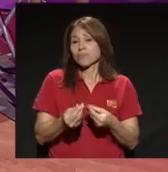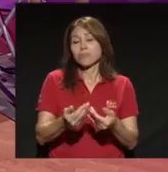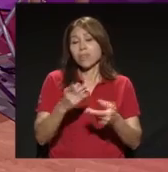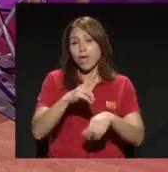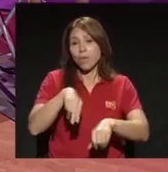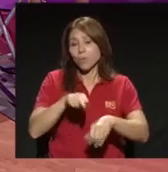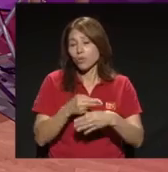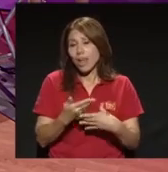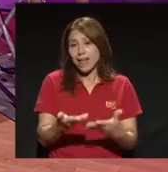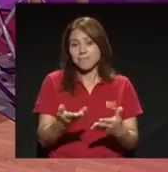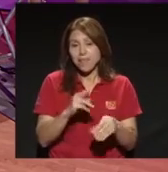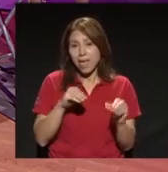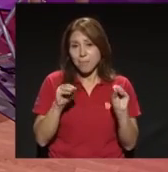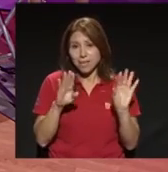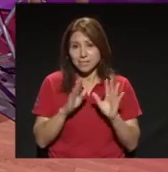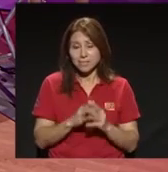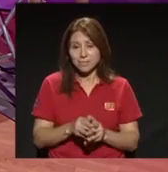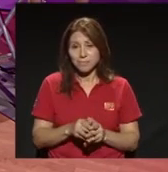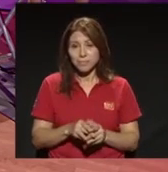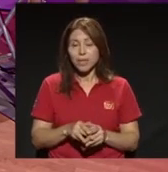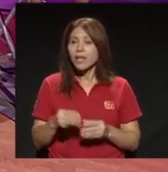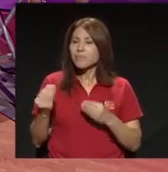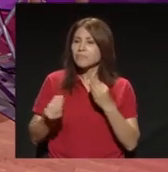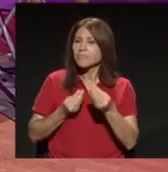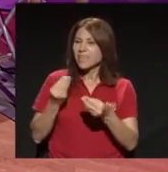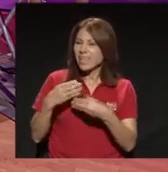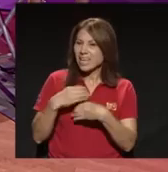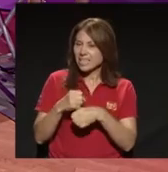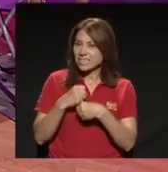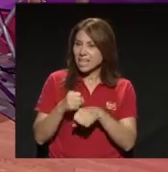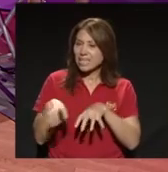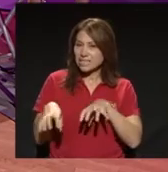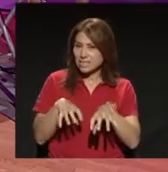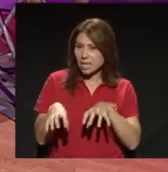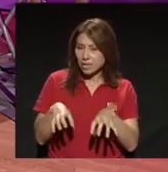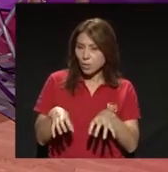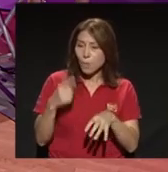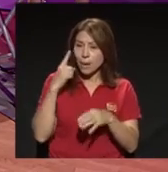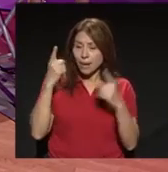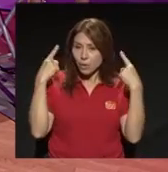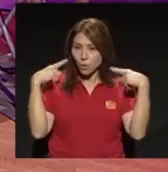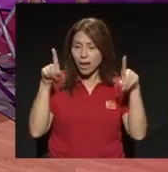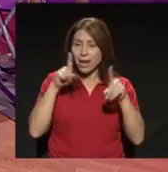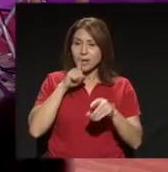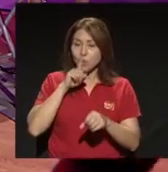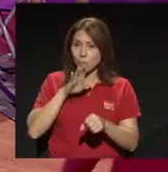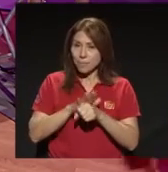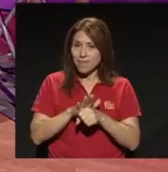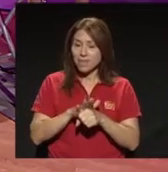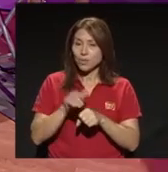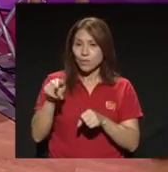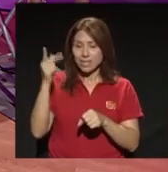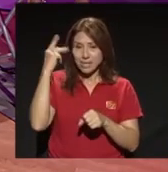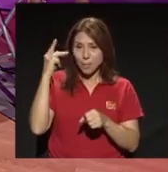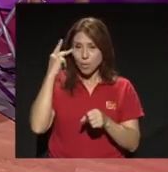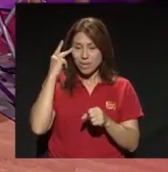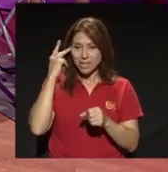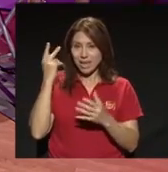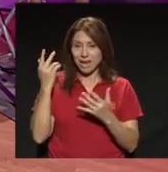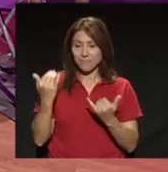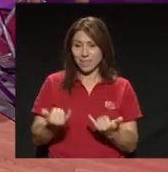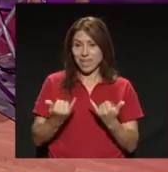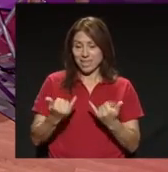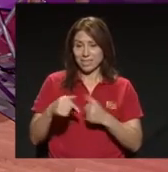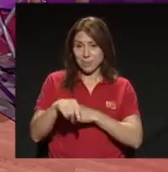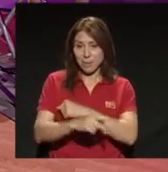que acciones están tomándose ariane para lograr el cumplimiento de esta política que tenemos en